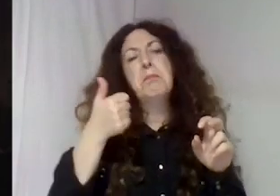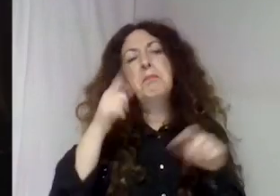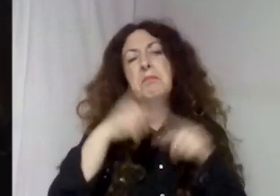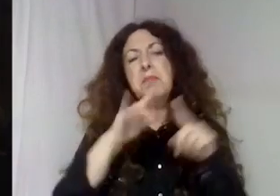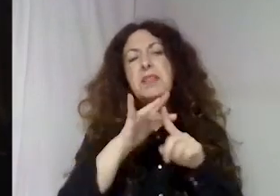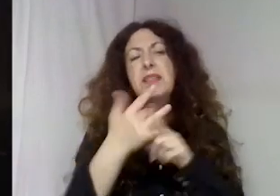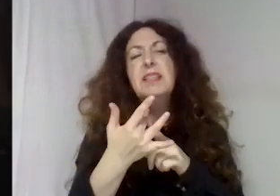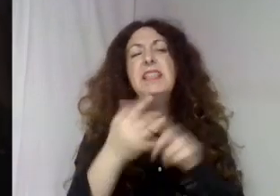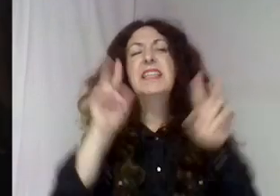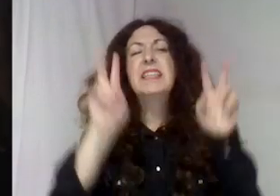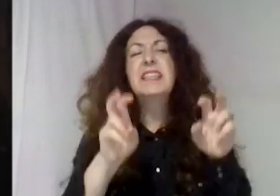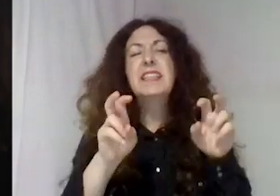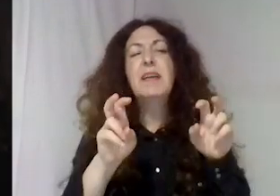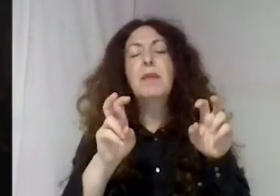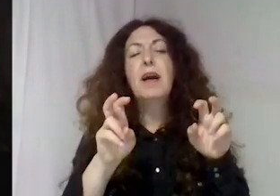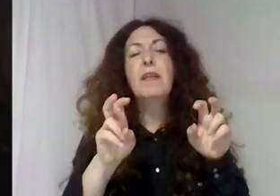que